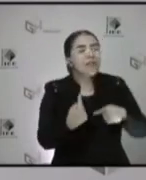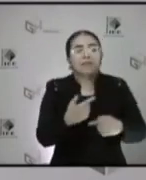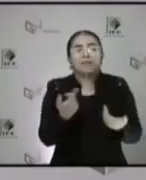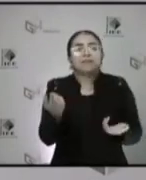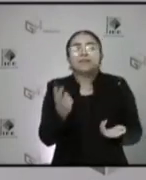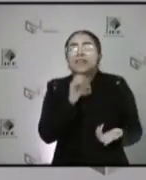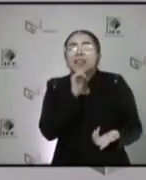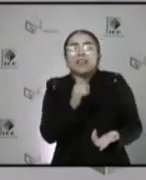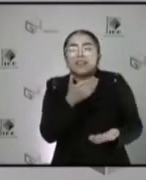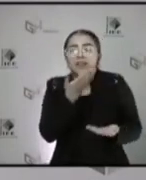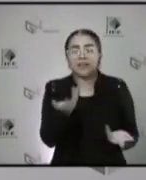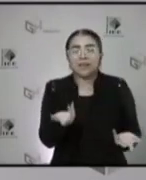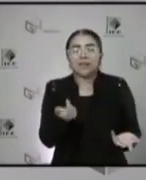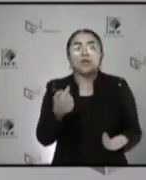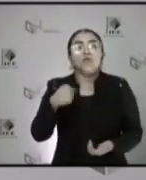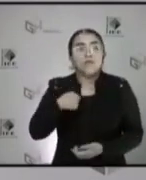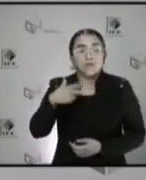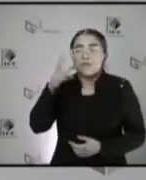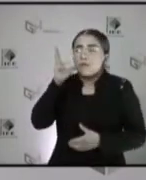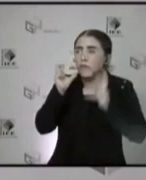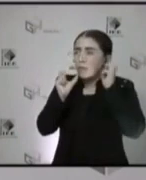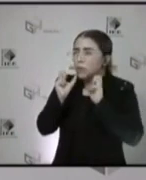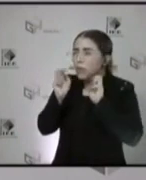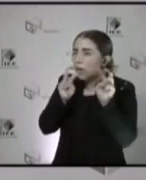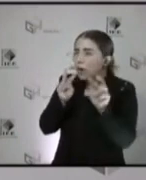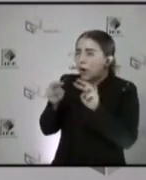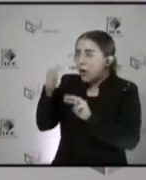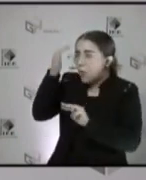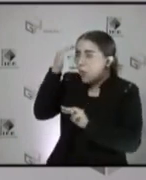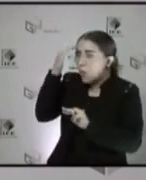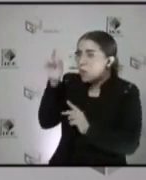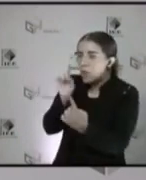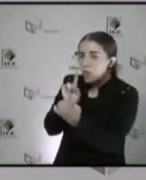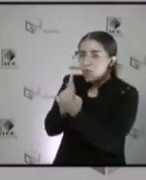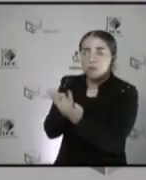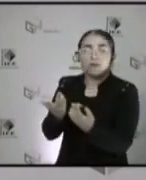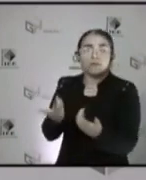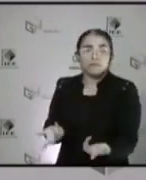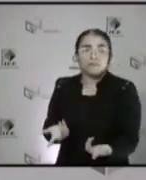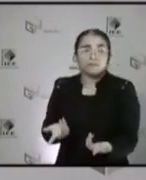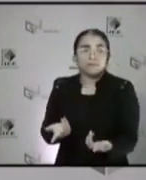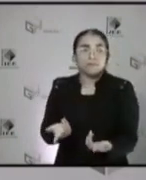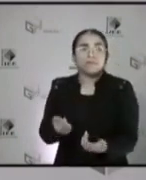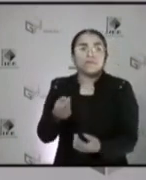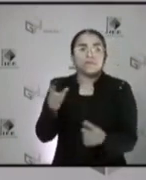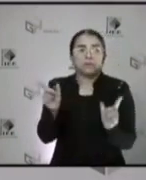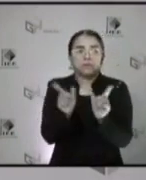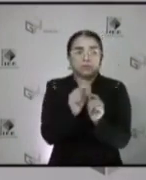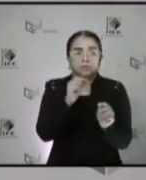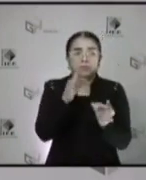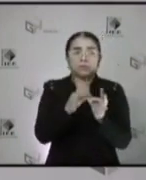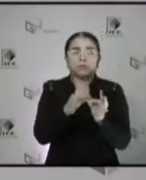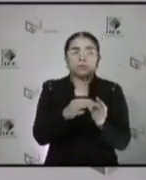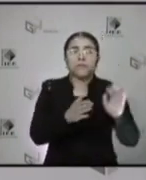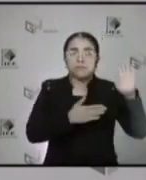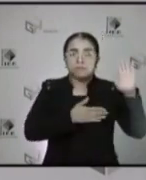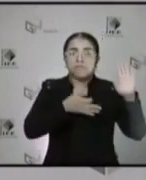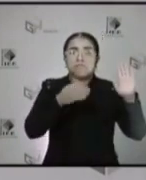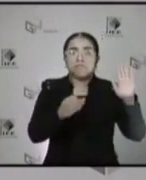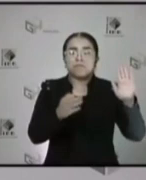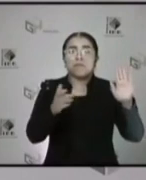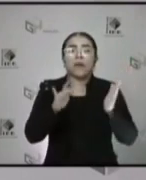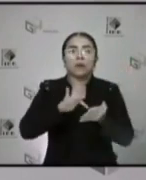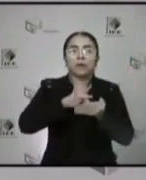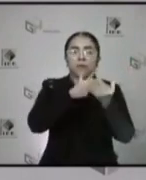está pasando. Pero yo escucho todos los días cómo sufren. Por eso quiero dejar aquí mi compromiso. Vamos a darle bonos